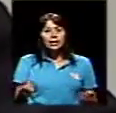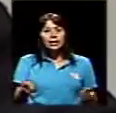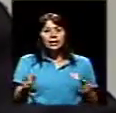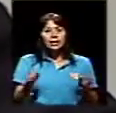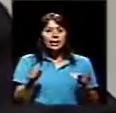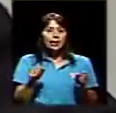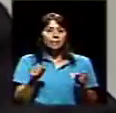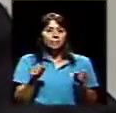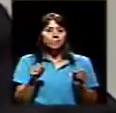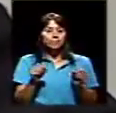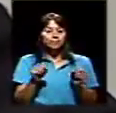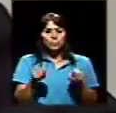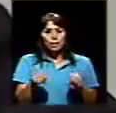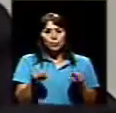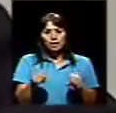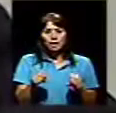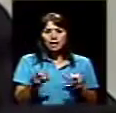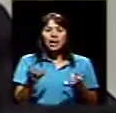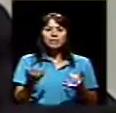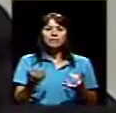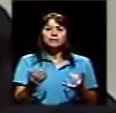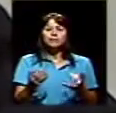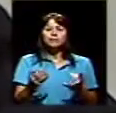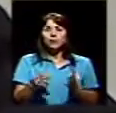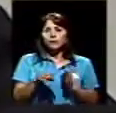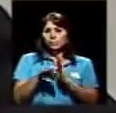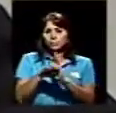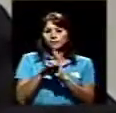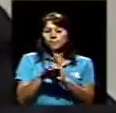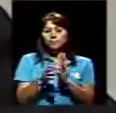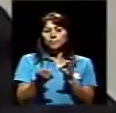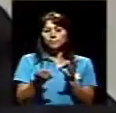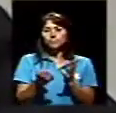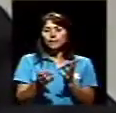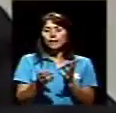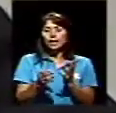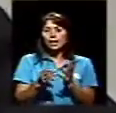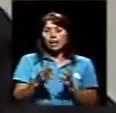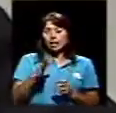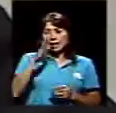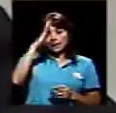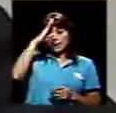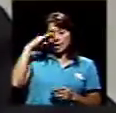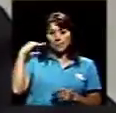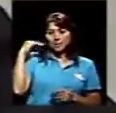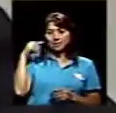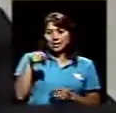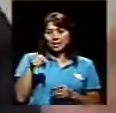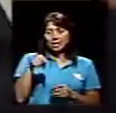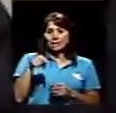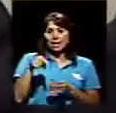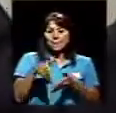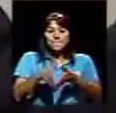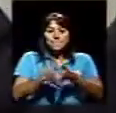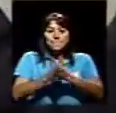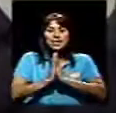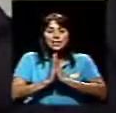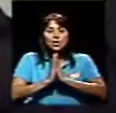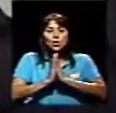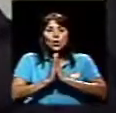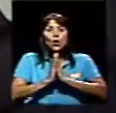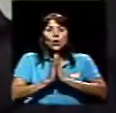en el diagnóstico de la comisión que la presidenta Chinchilla pidió